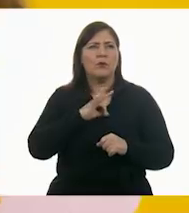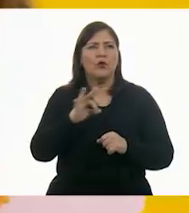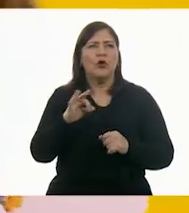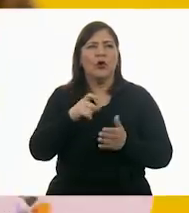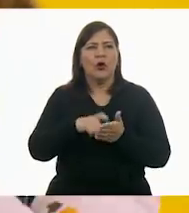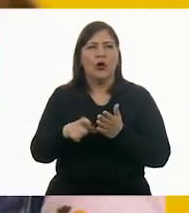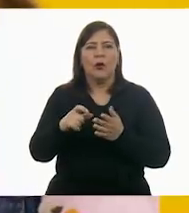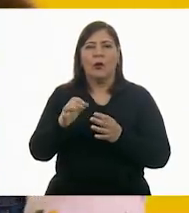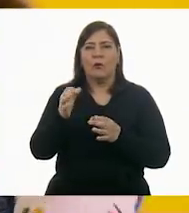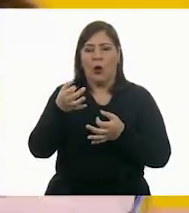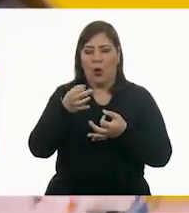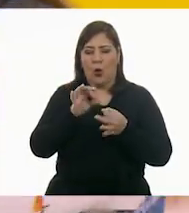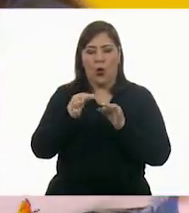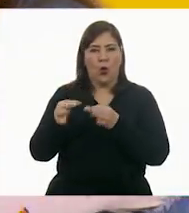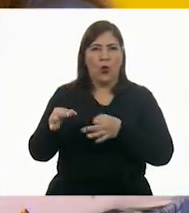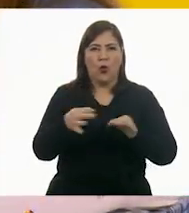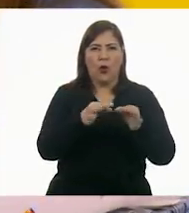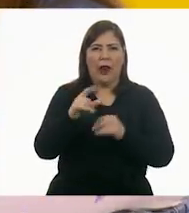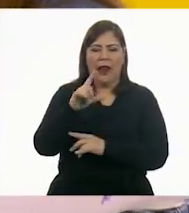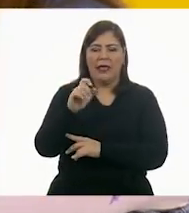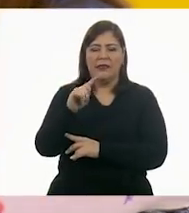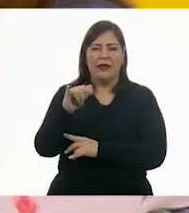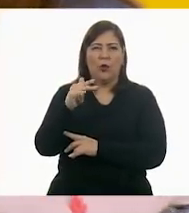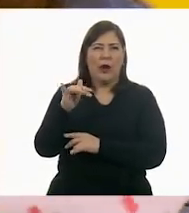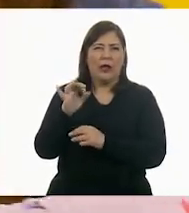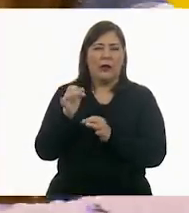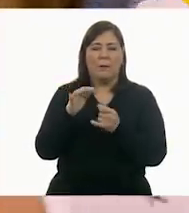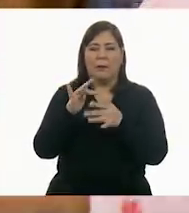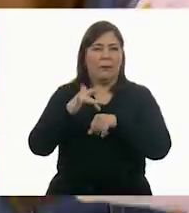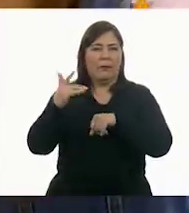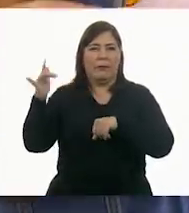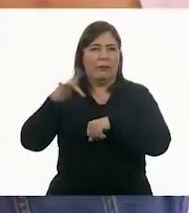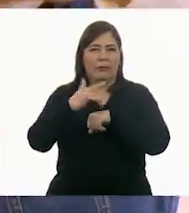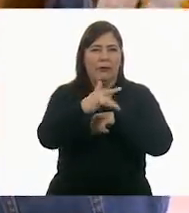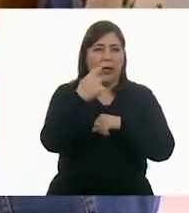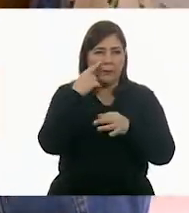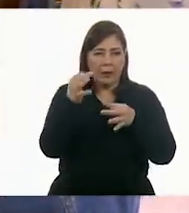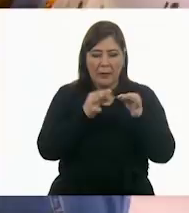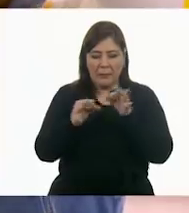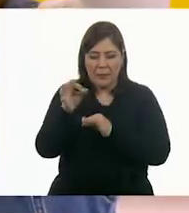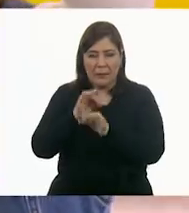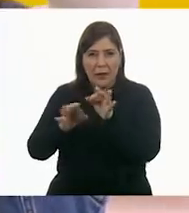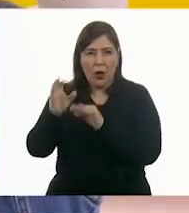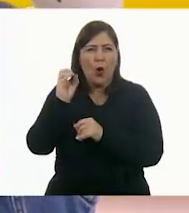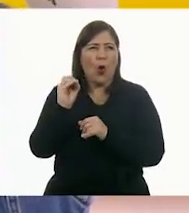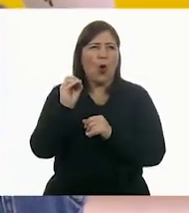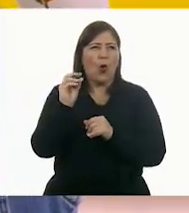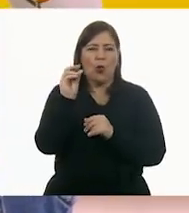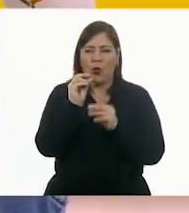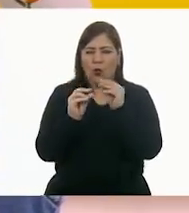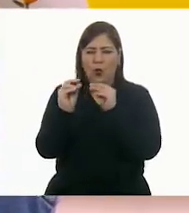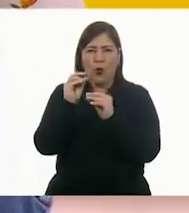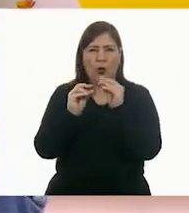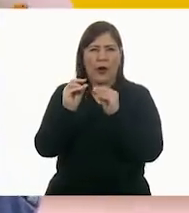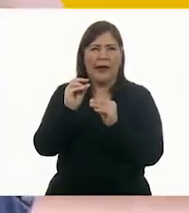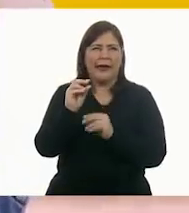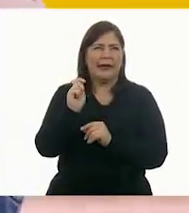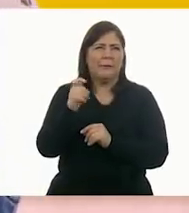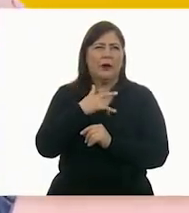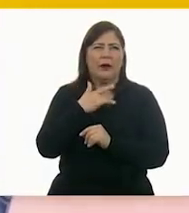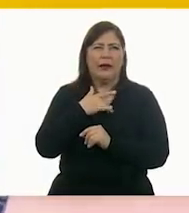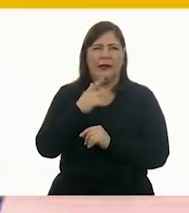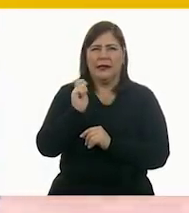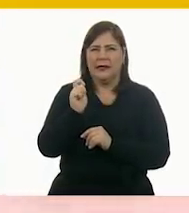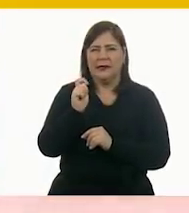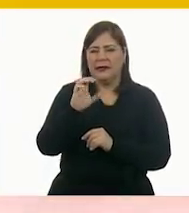llaman lentejuelas o... Estas bolitas, ¿no? Que es como de Shakira o